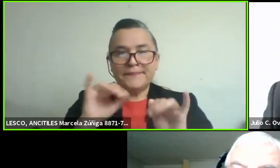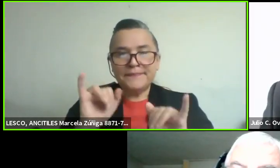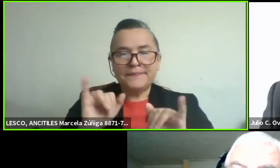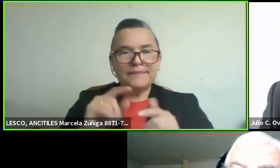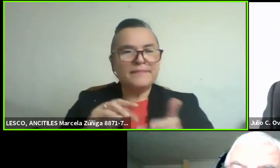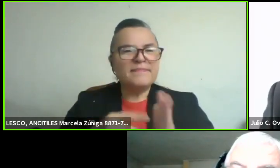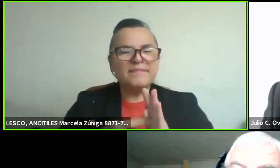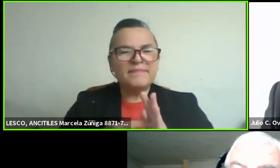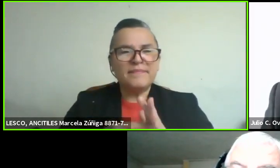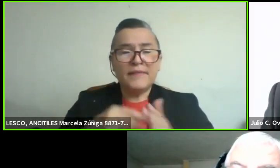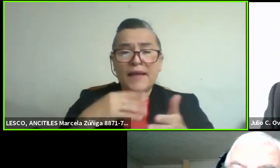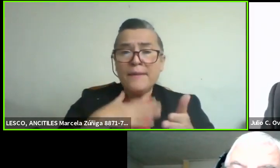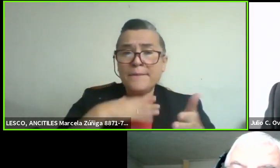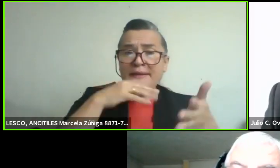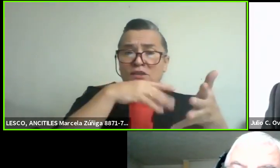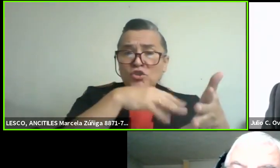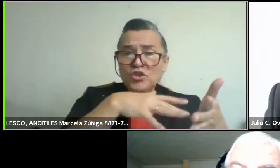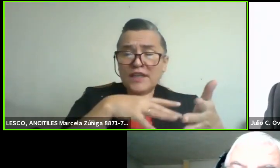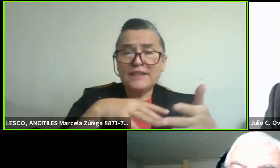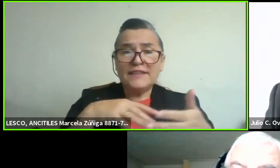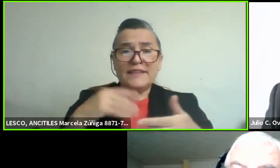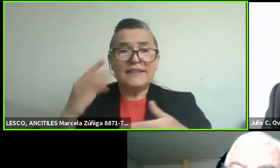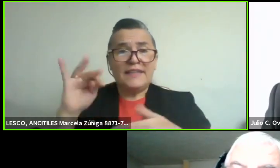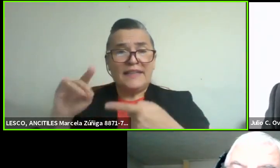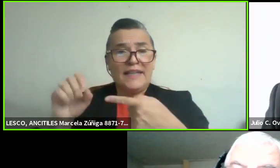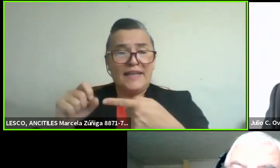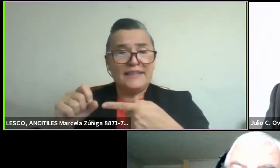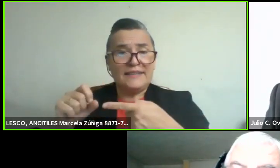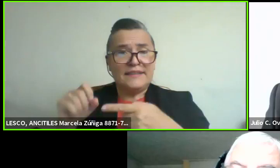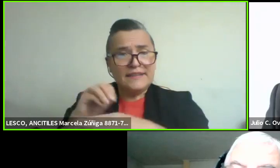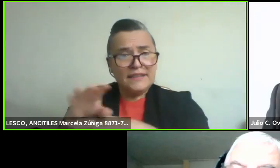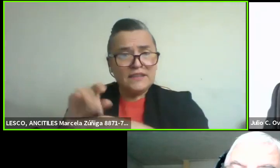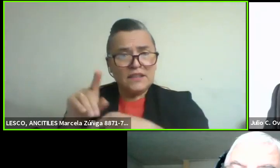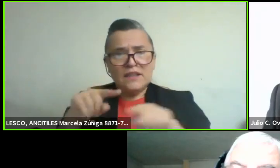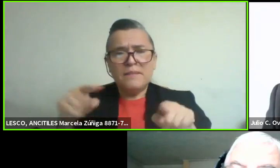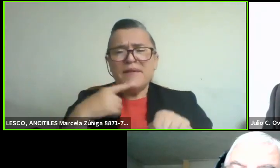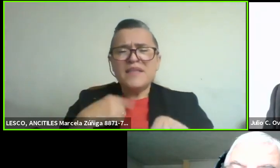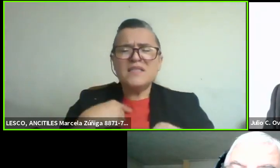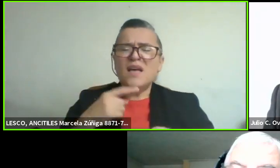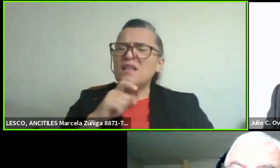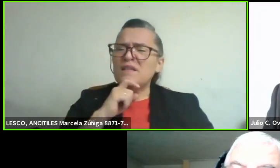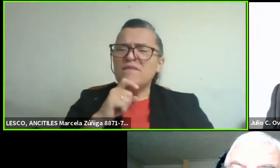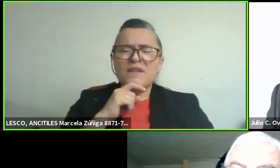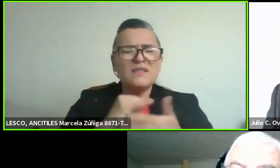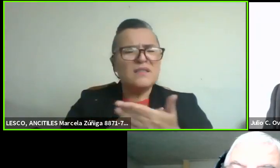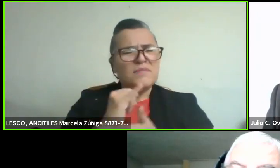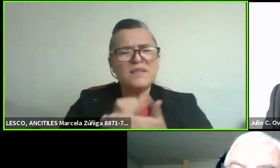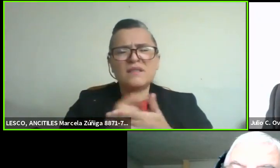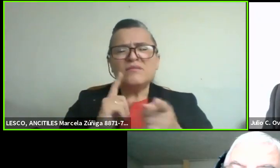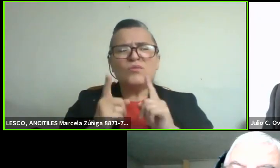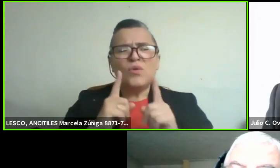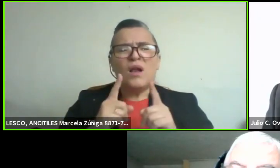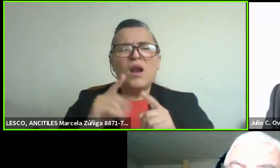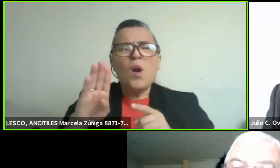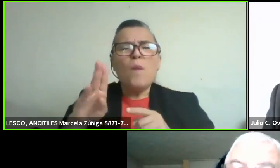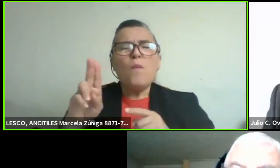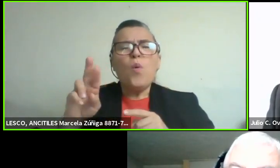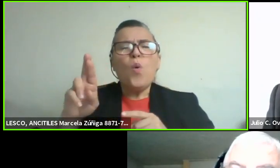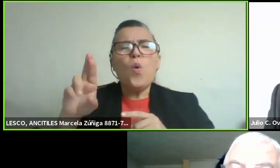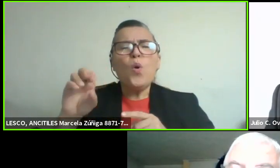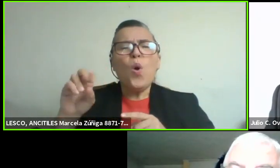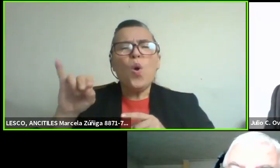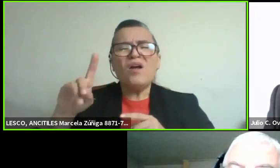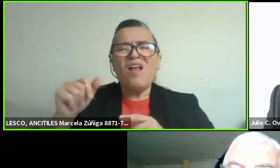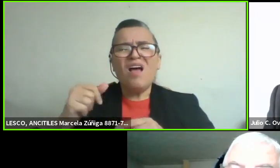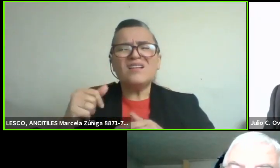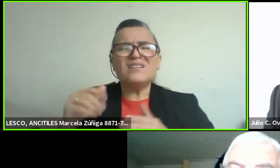mis estudiantes y asesorado de tesis constantemente me indican que lo más difícil de realizar la investigación es la burocracia que se tiene que